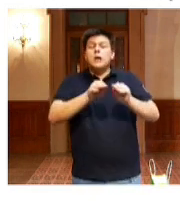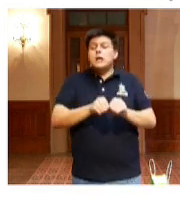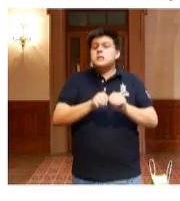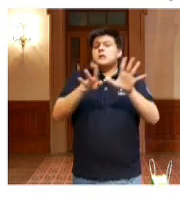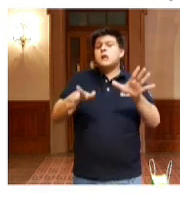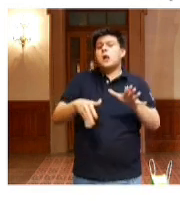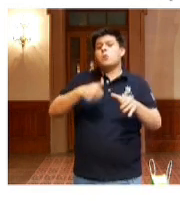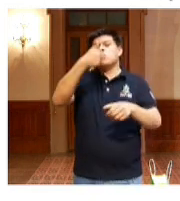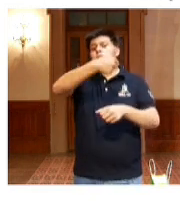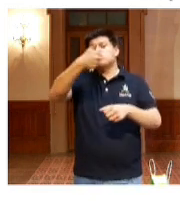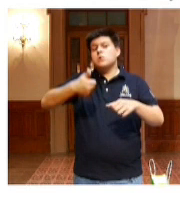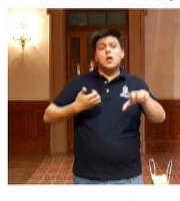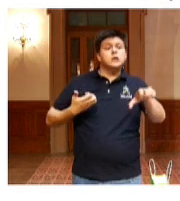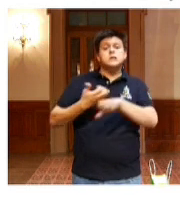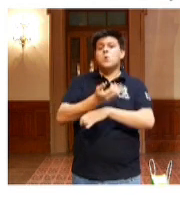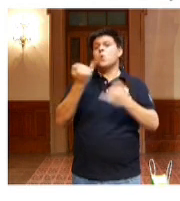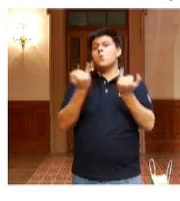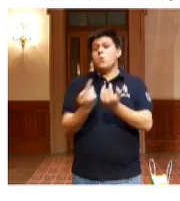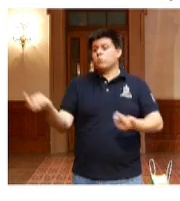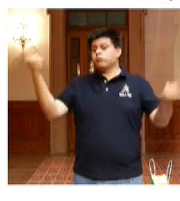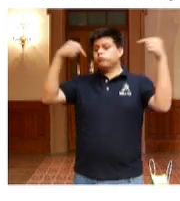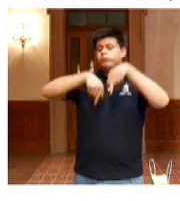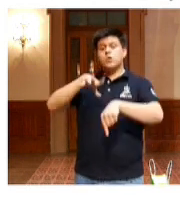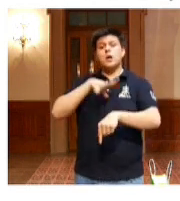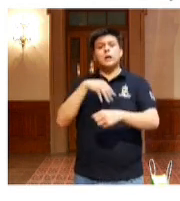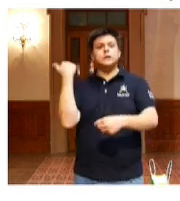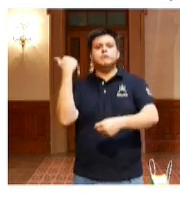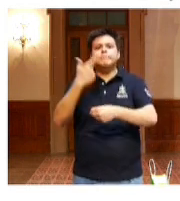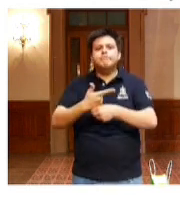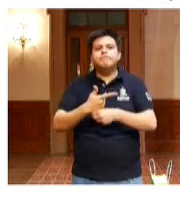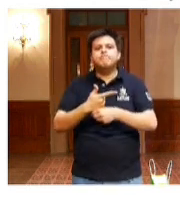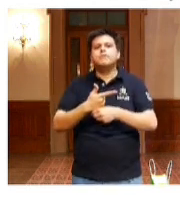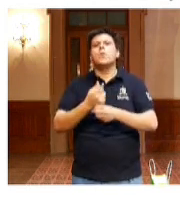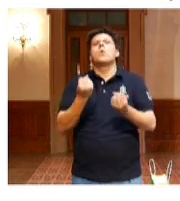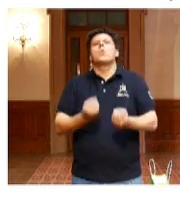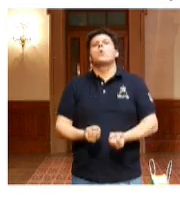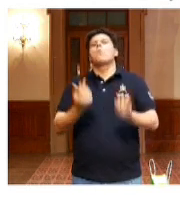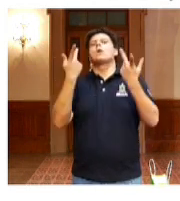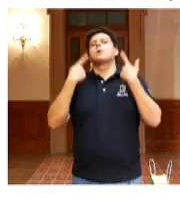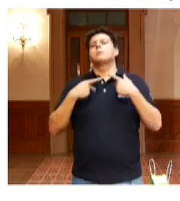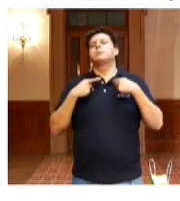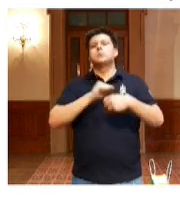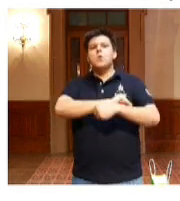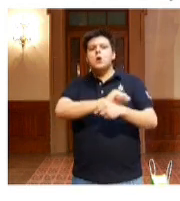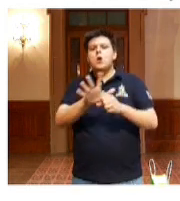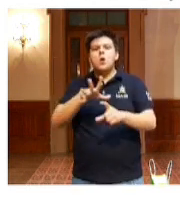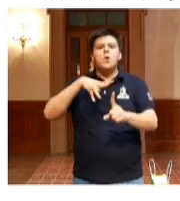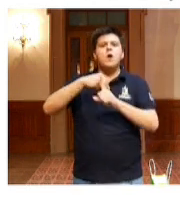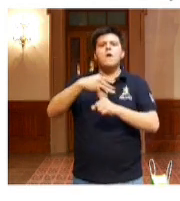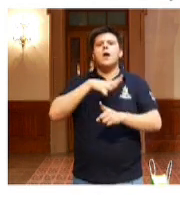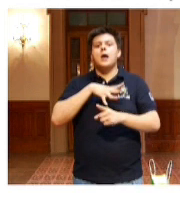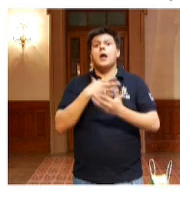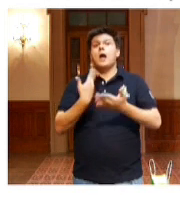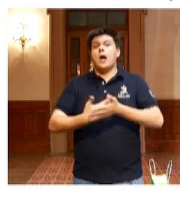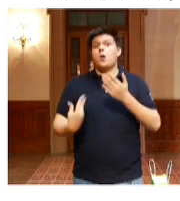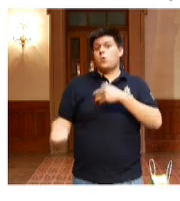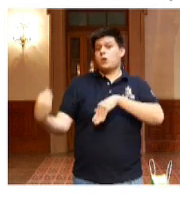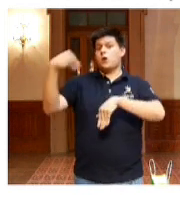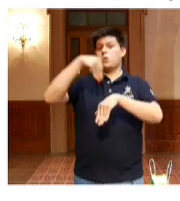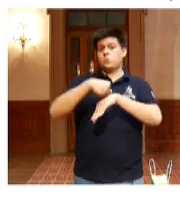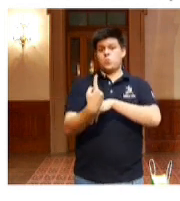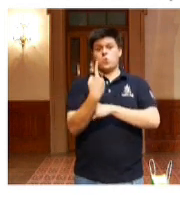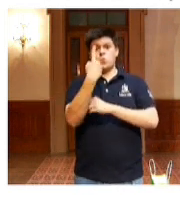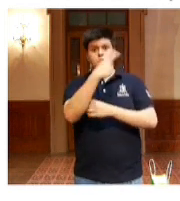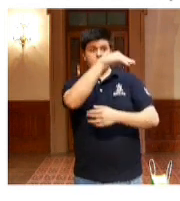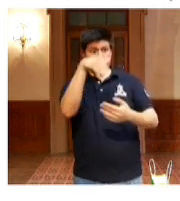hemos tenido casos de kobe 19 hoy se agregó un municipio